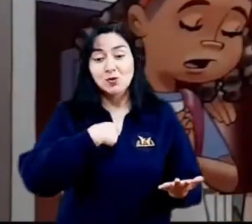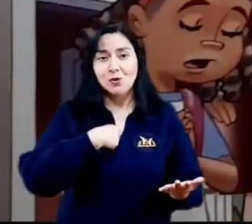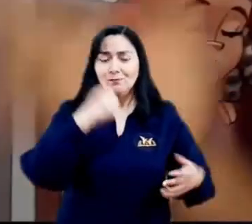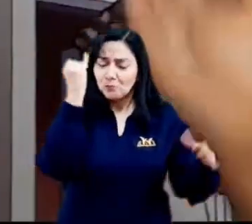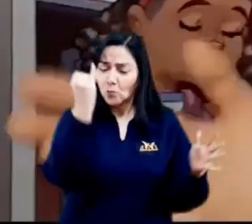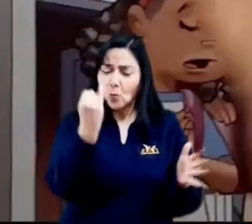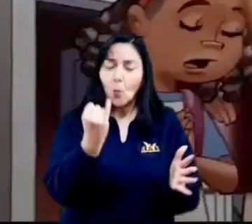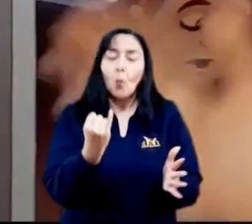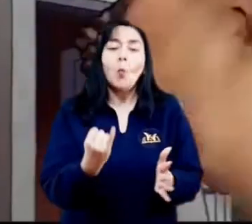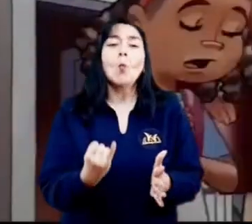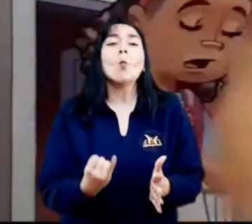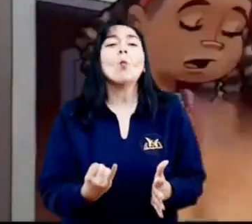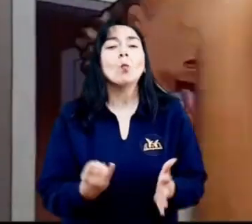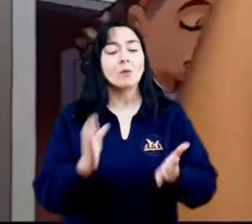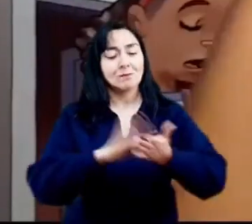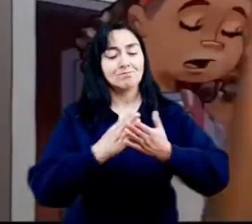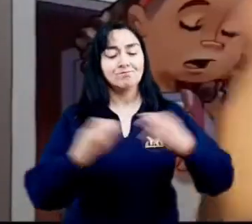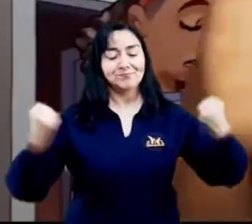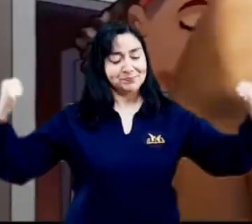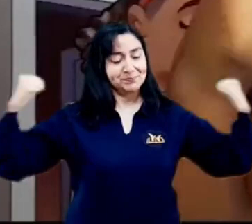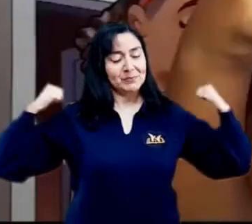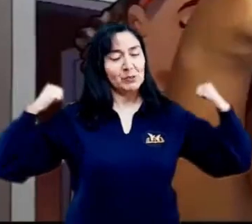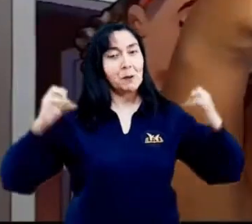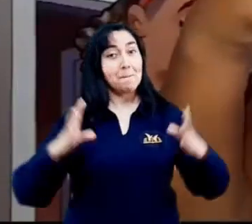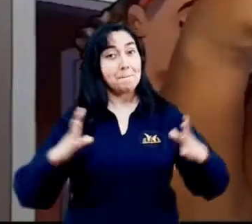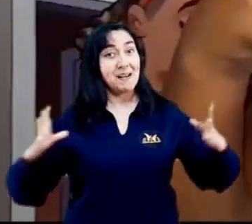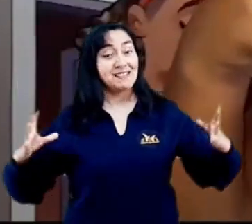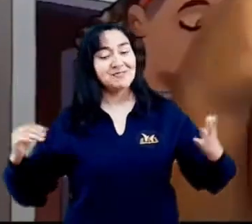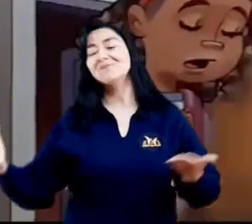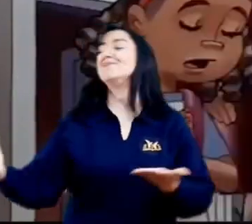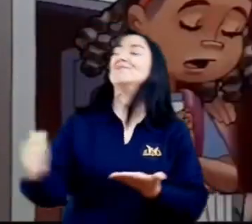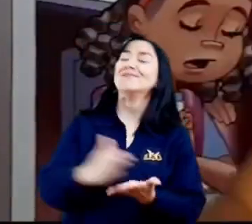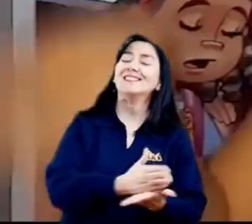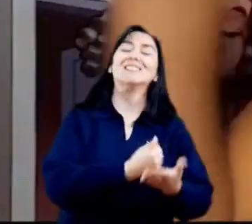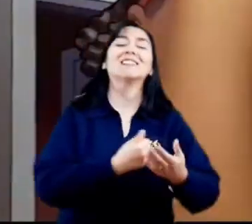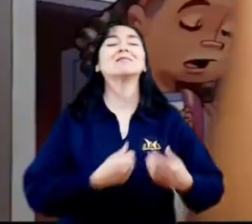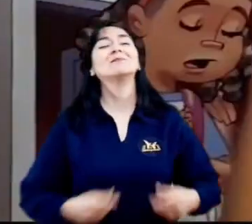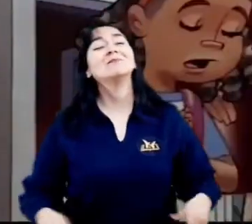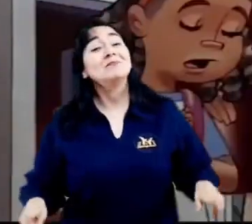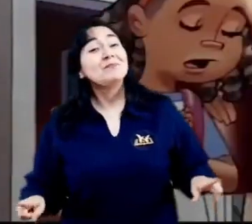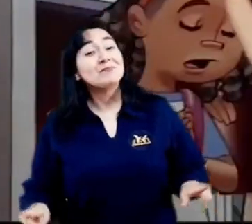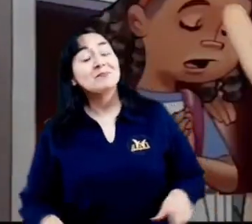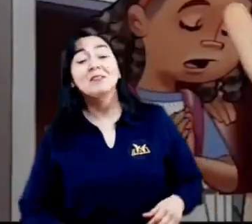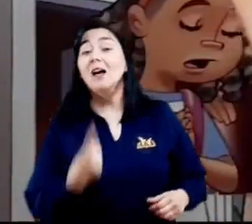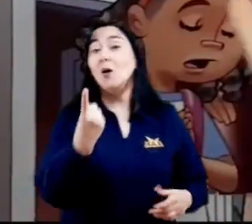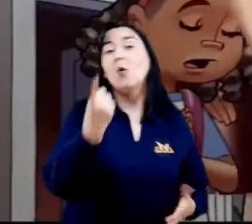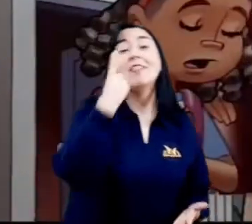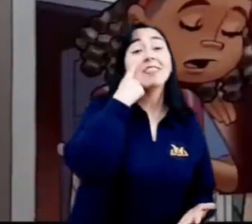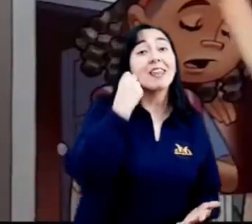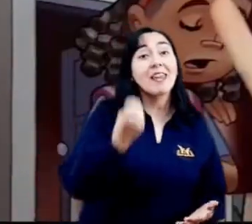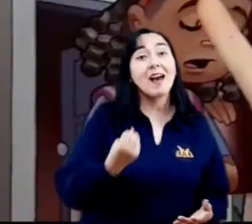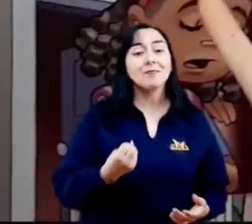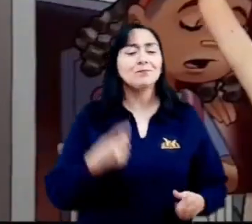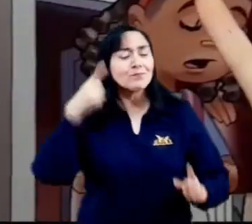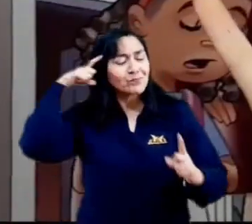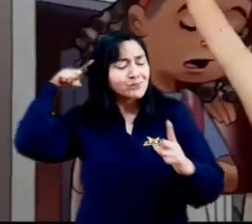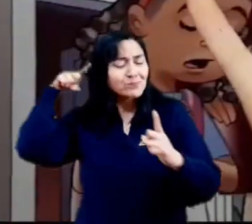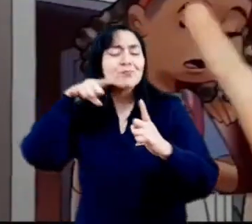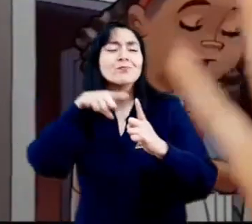Gano salud y más Los cuatro retos del día